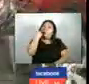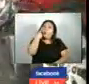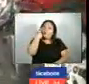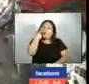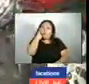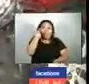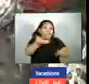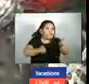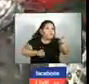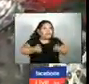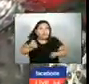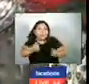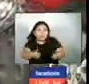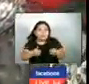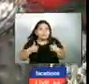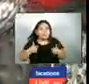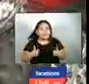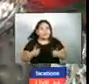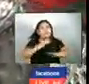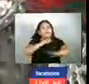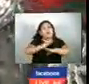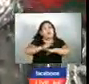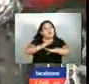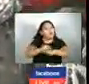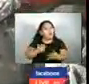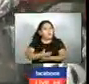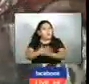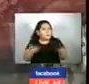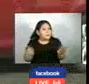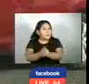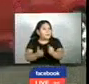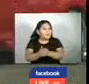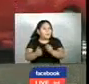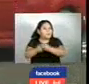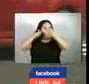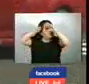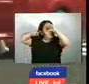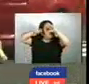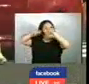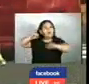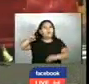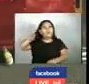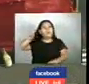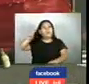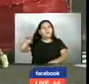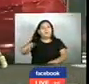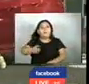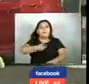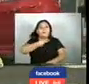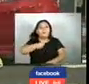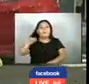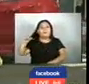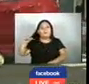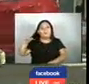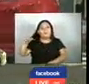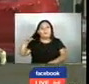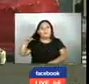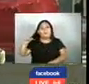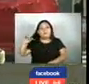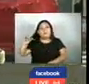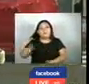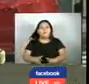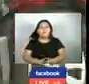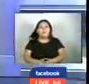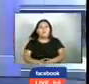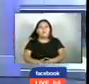con responsabilidad y evitar una tragedia. Con imágenes de José Delgado, Aldair Tadeo, Noticiero